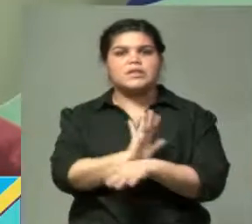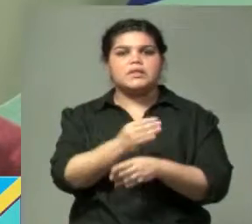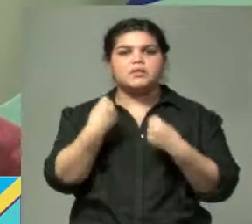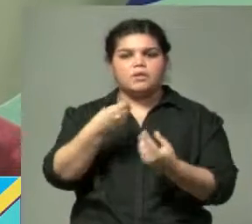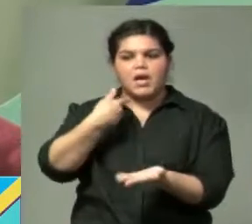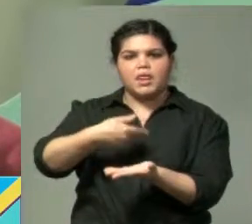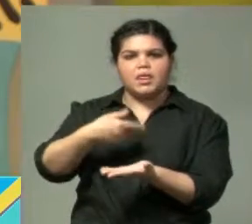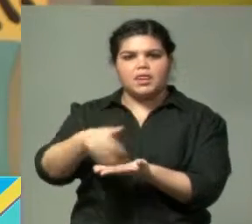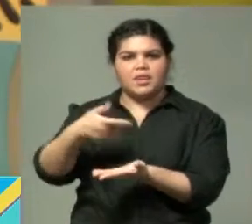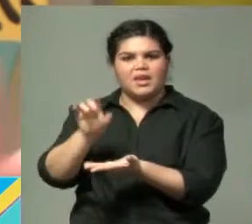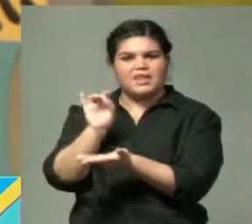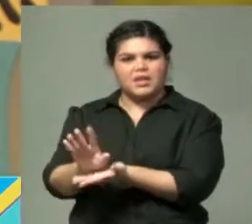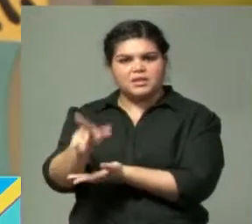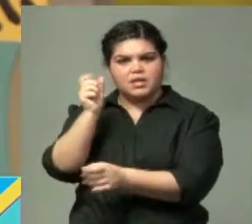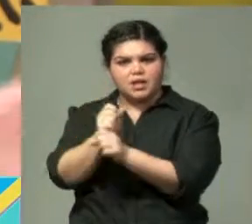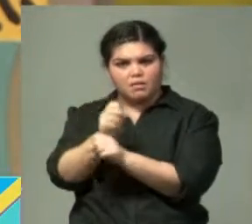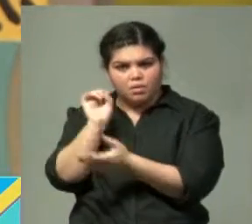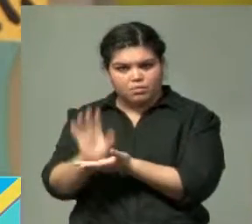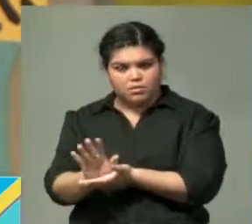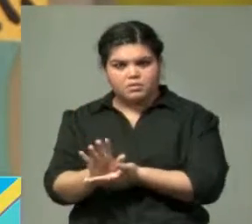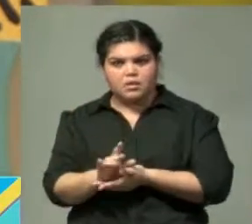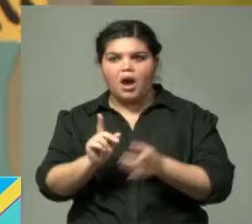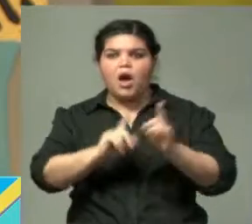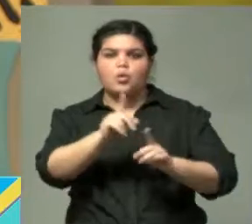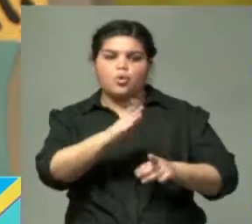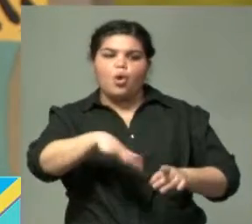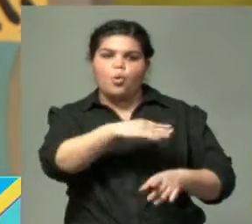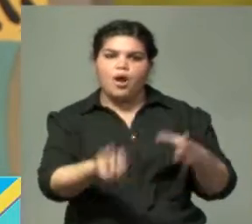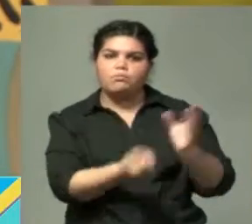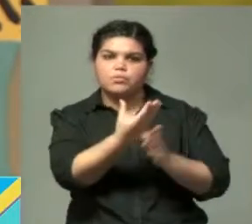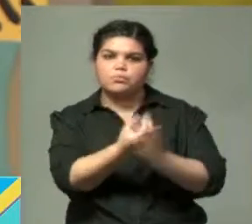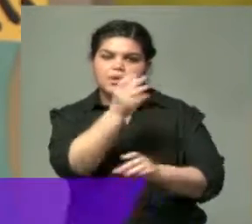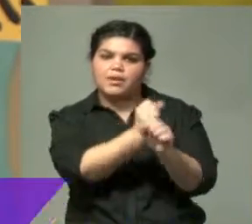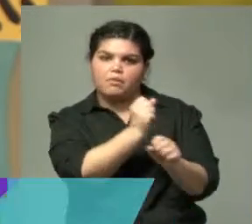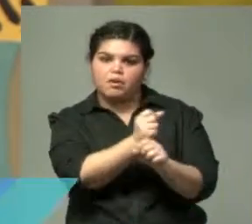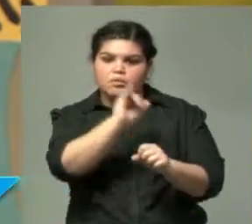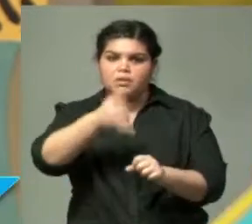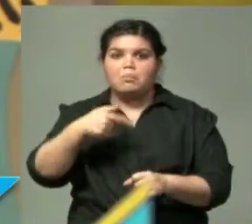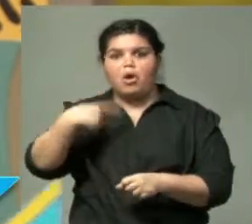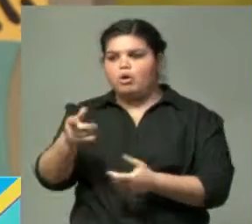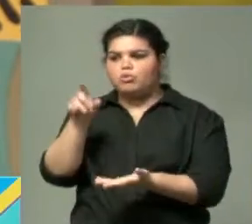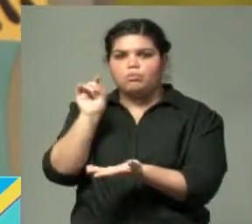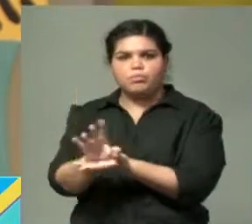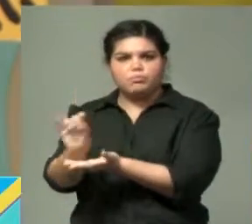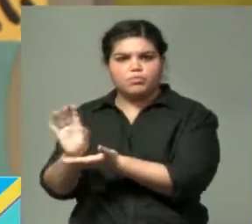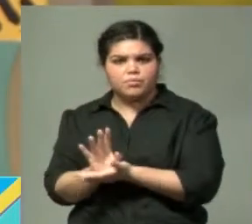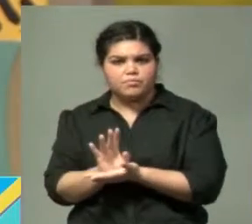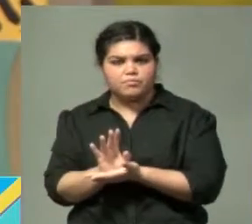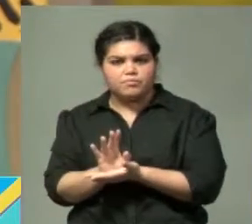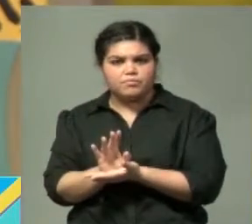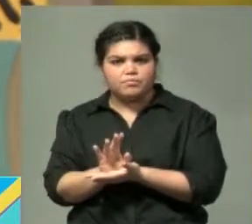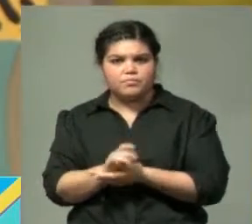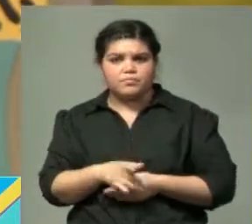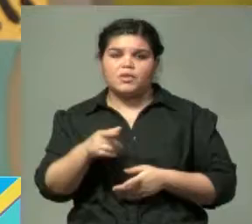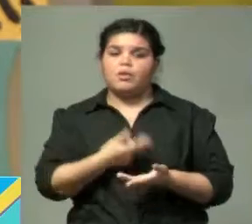de obra. Claro. Hay otros lugares donde se genera trabajo, ¿no? Pero expulsor de mano de obra. Fíjate vos, yo vuelvo a